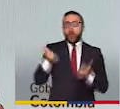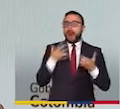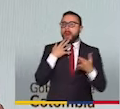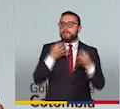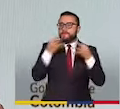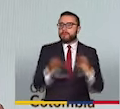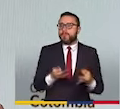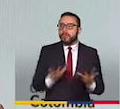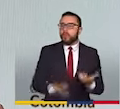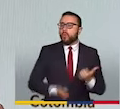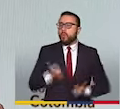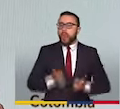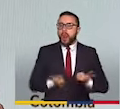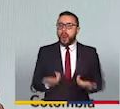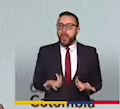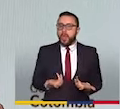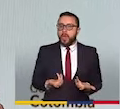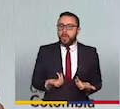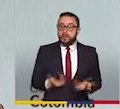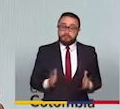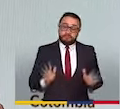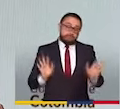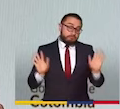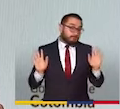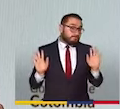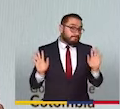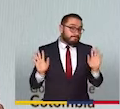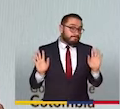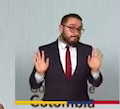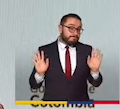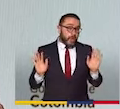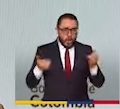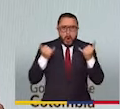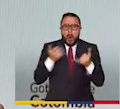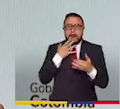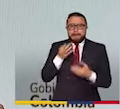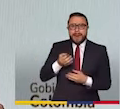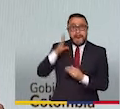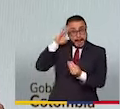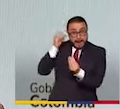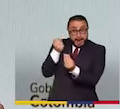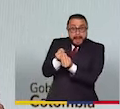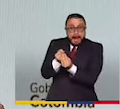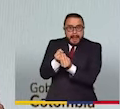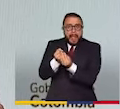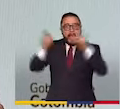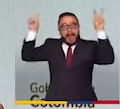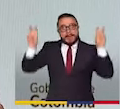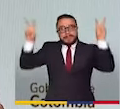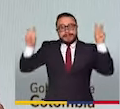Hoy podemos decirlo, pasó el peligro, los paramilitares en teoría se acabaron.